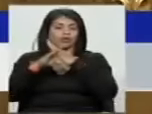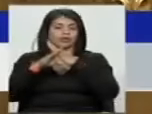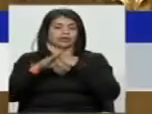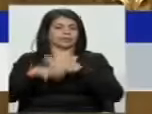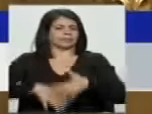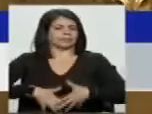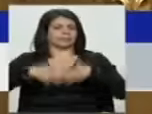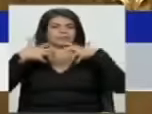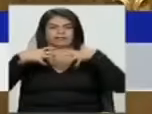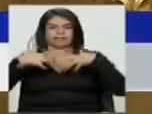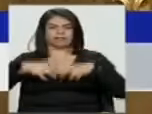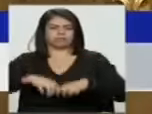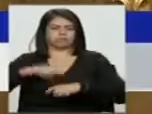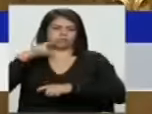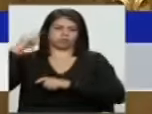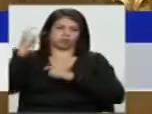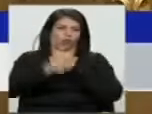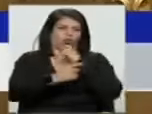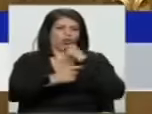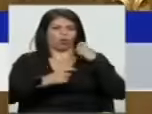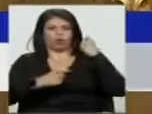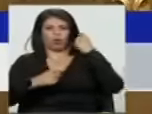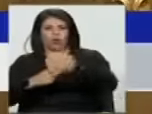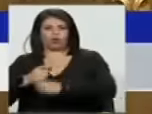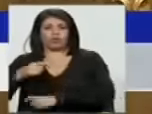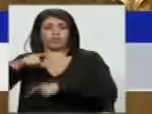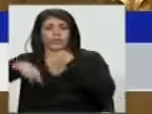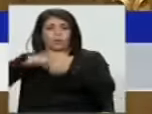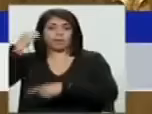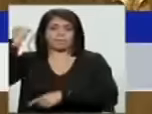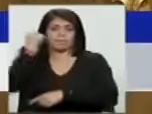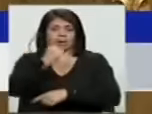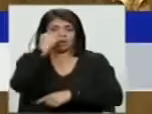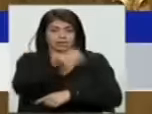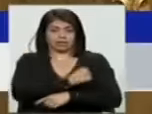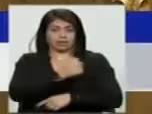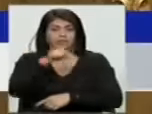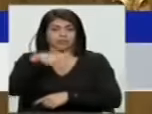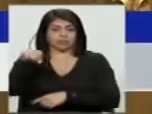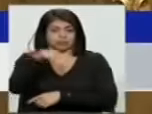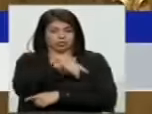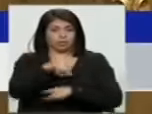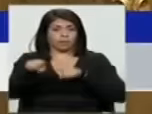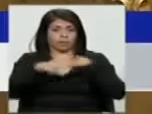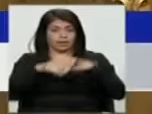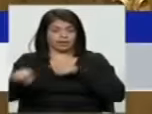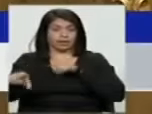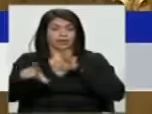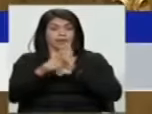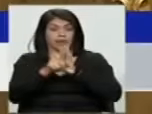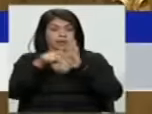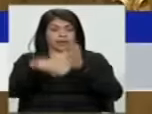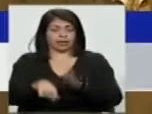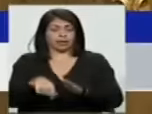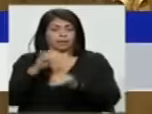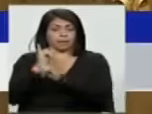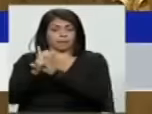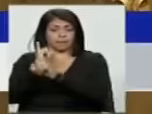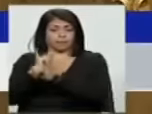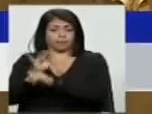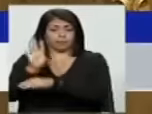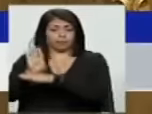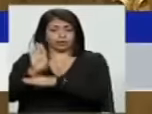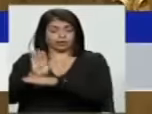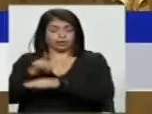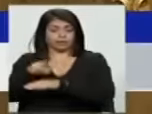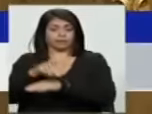tienes que ser intolerante, tienes que odiarlo, tienes que asesinarlo, tienes que matarlo. ¿Tenemos o no tenemos que legislar en materia de ciberseguridad, en materia de